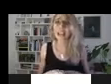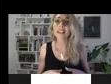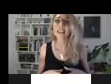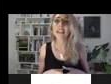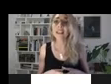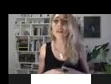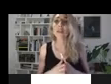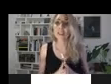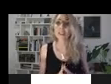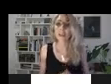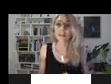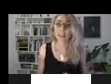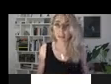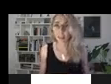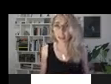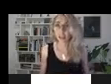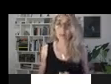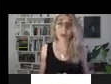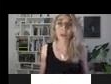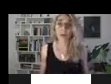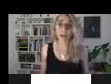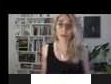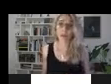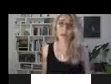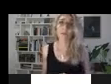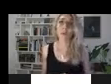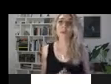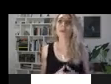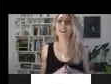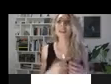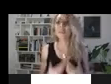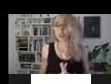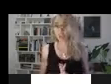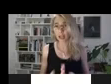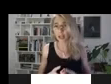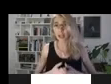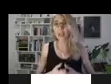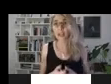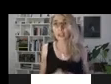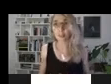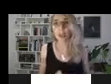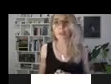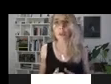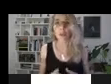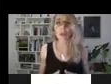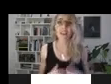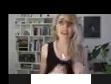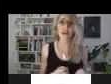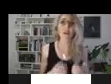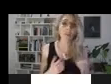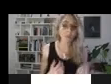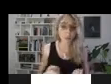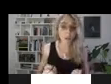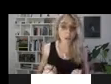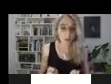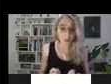está interesado principalmente por el conocimiento y la producción simbólica, es decir, por la producción de